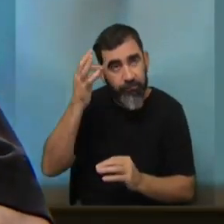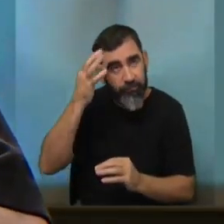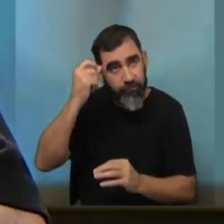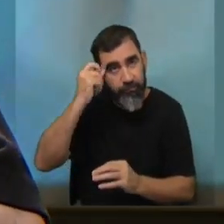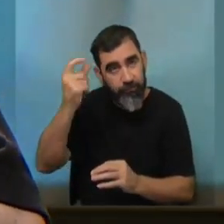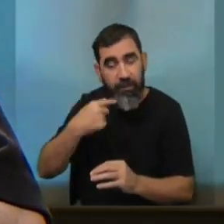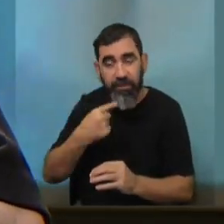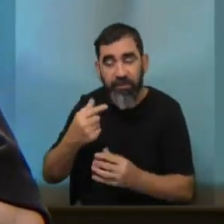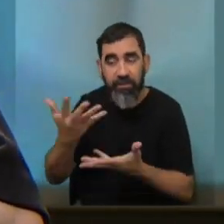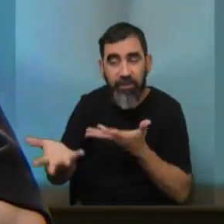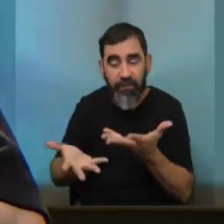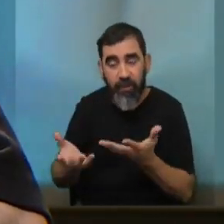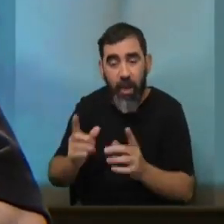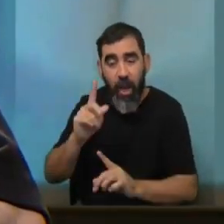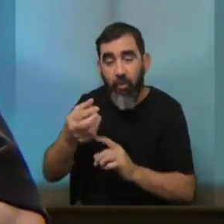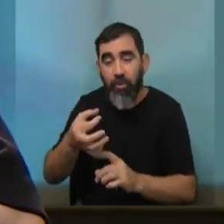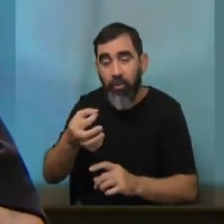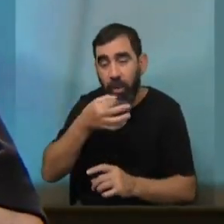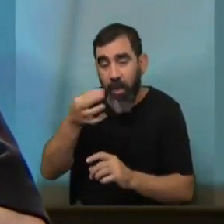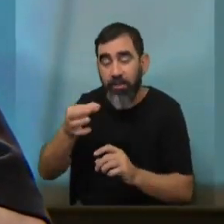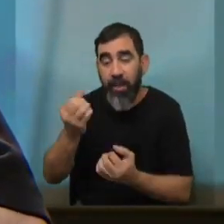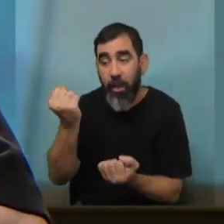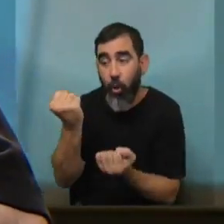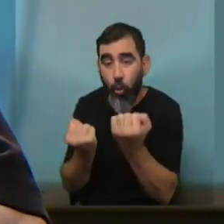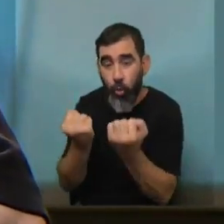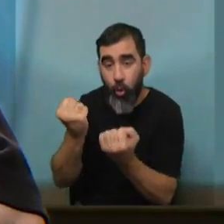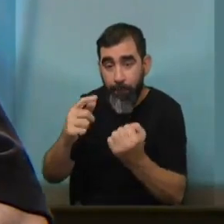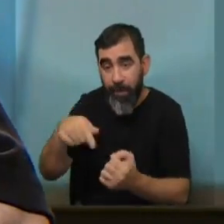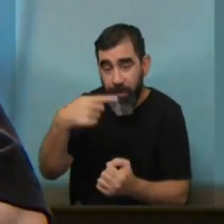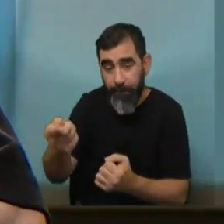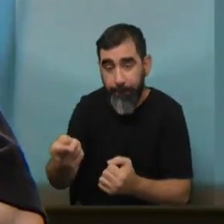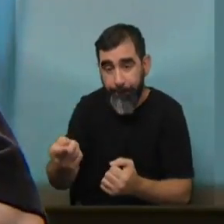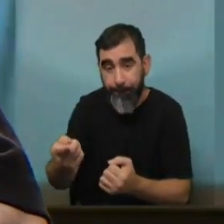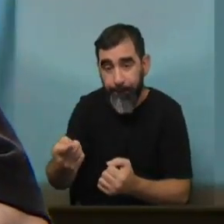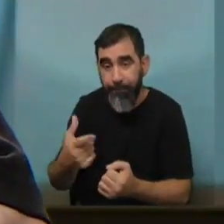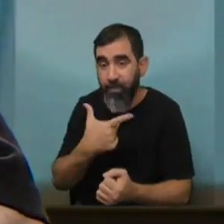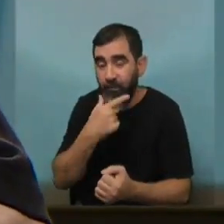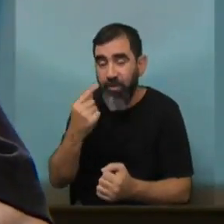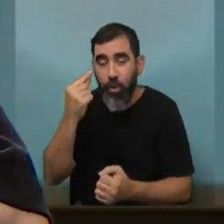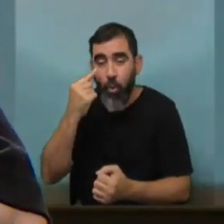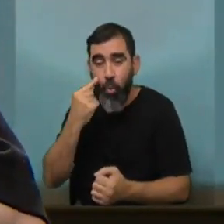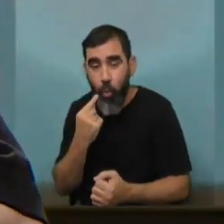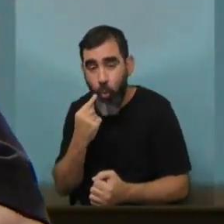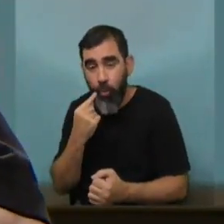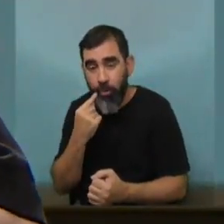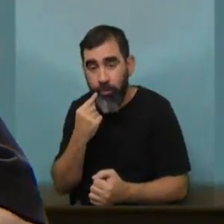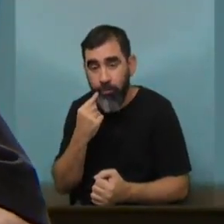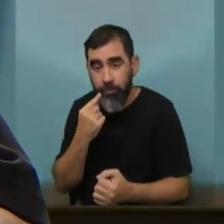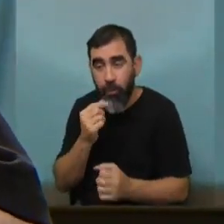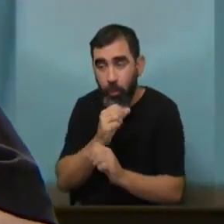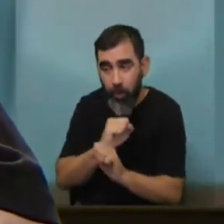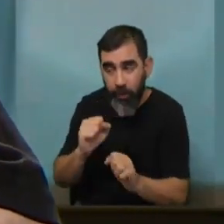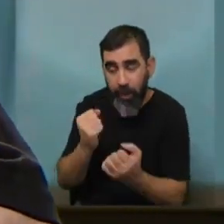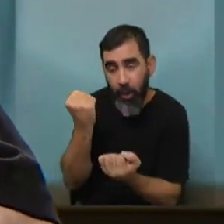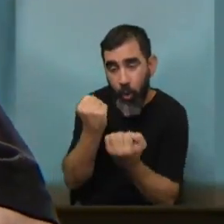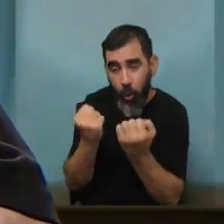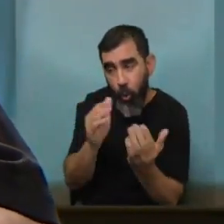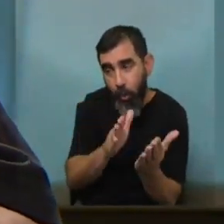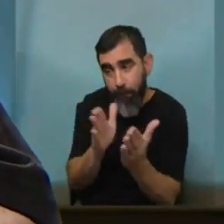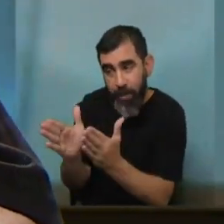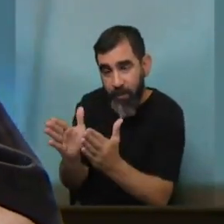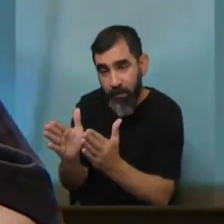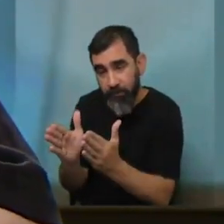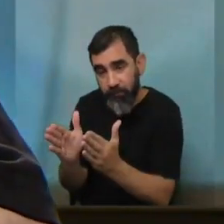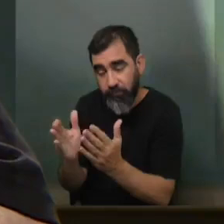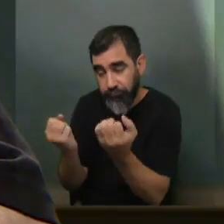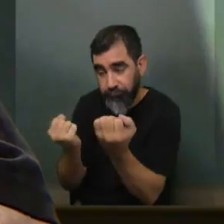algo. Hay mucha gente que también se dedica a la economía después, ¿no? Porque la facilidad con los números, te gusta la probabilidad, te lleva para ese lado y haces cosas más aplicadas a